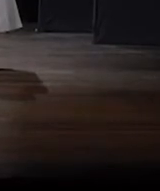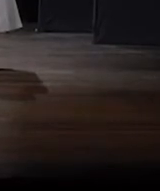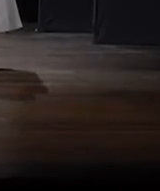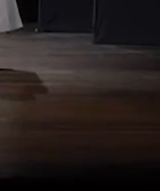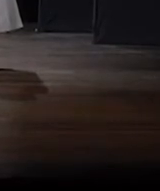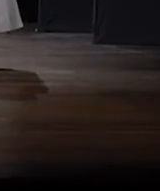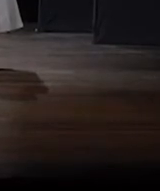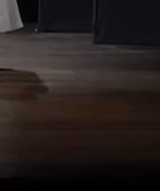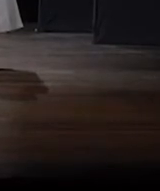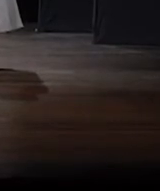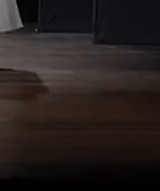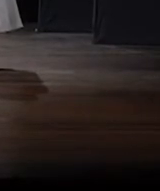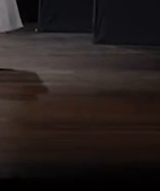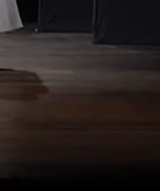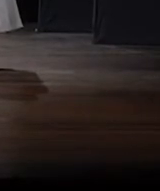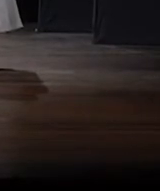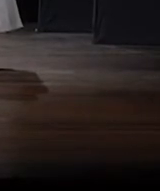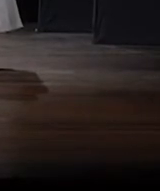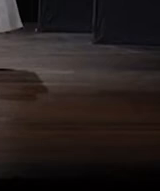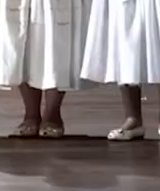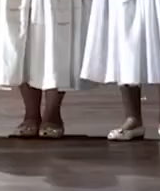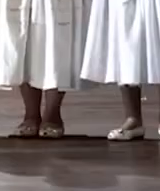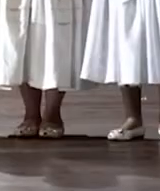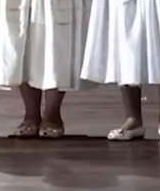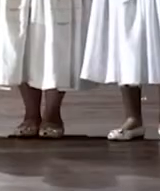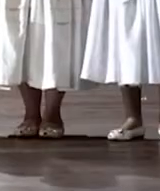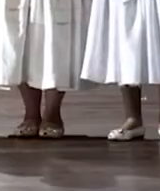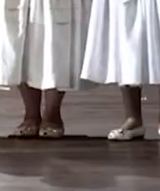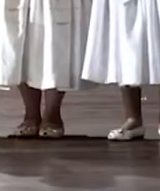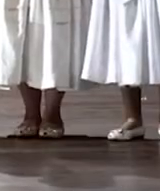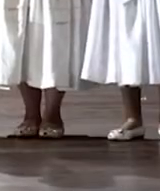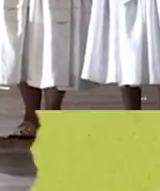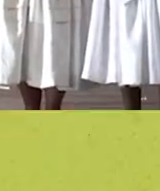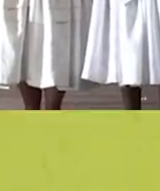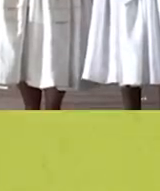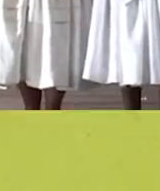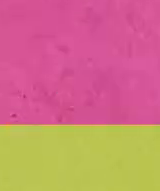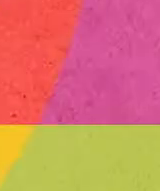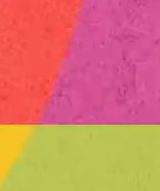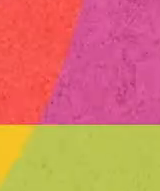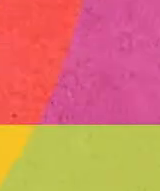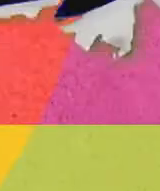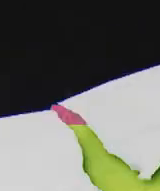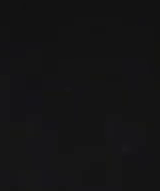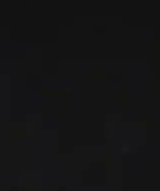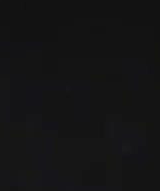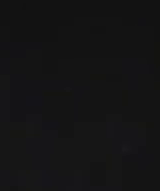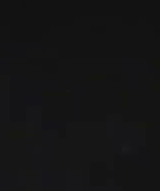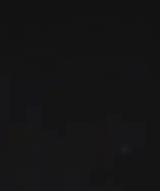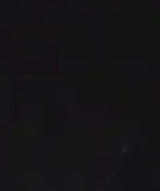Taki kuluriri. Amuitiri. Acao Sarawi.